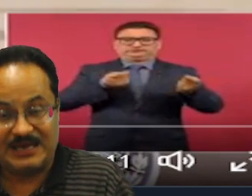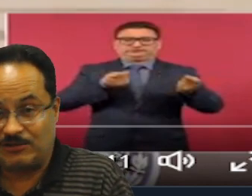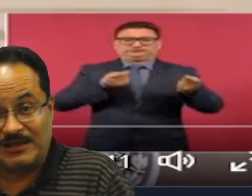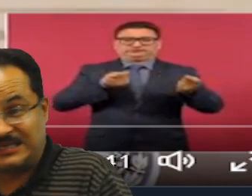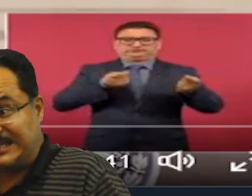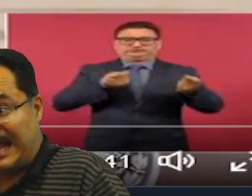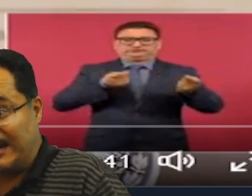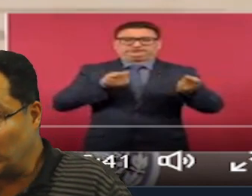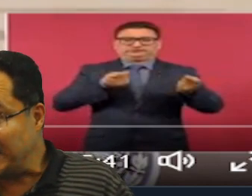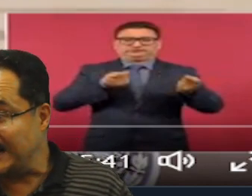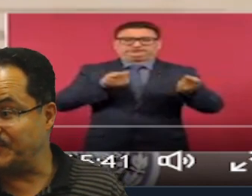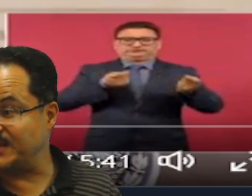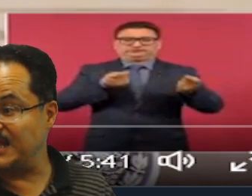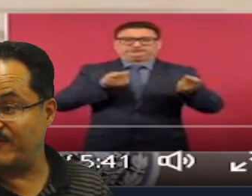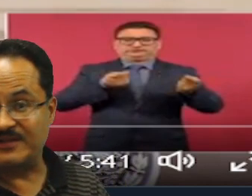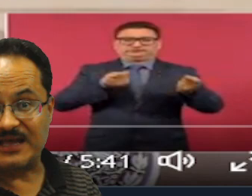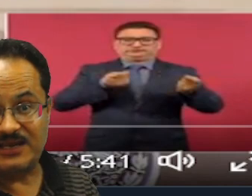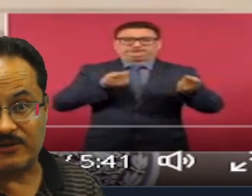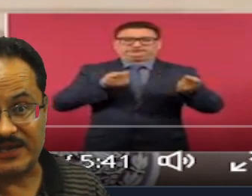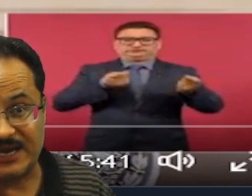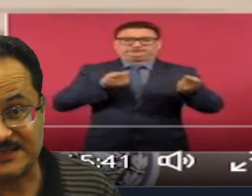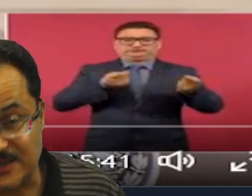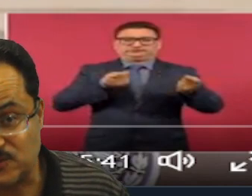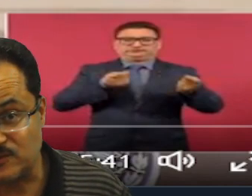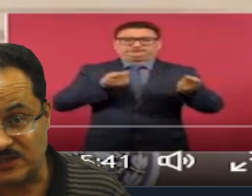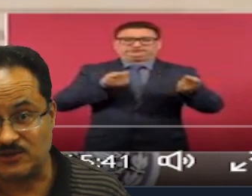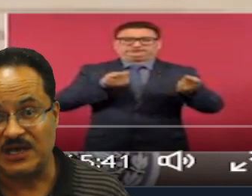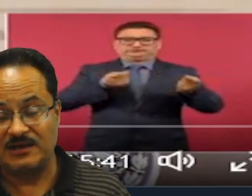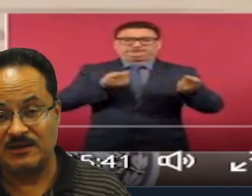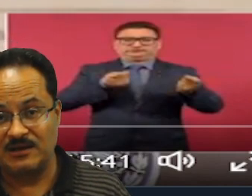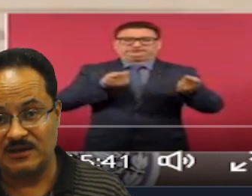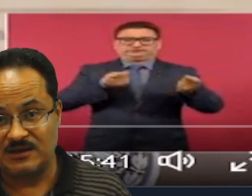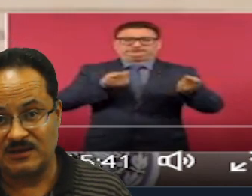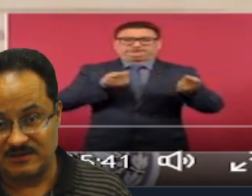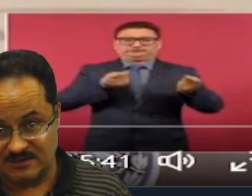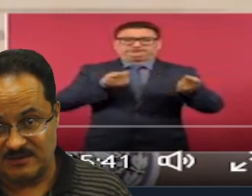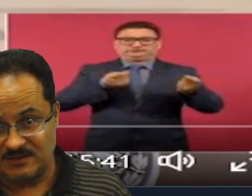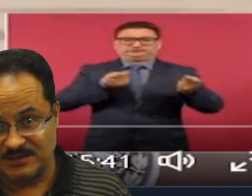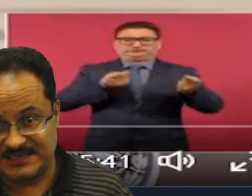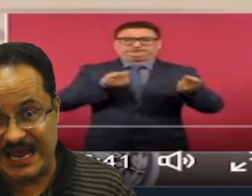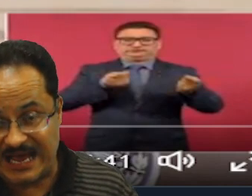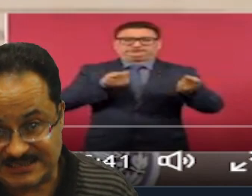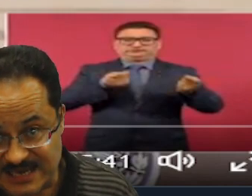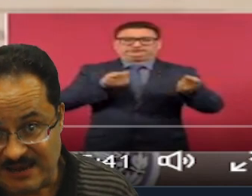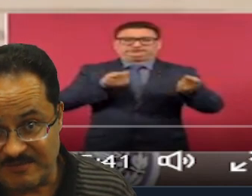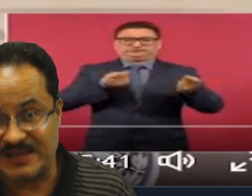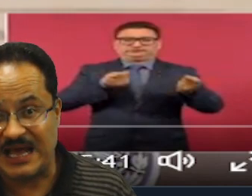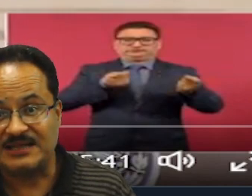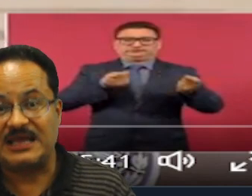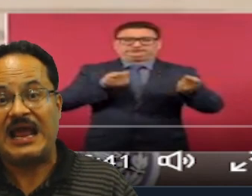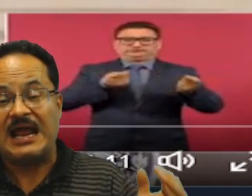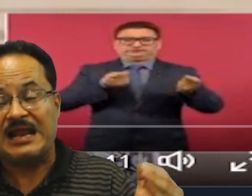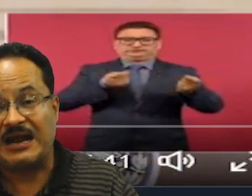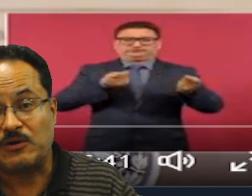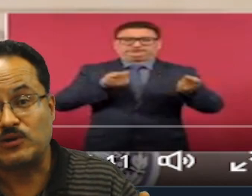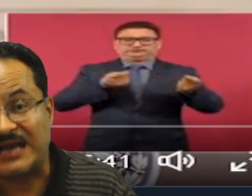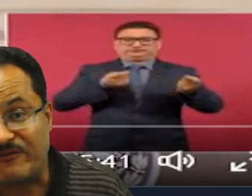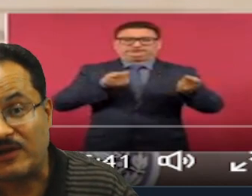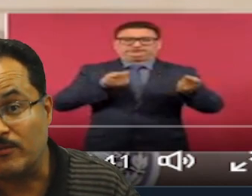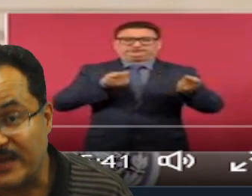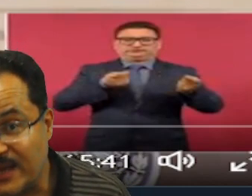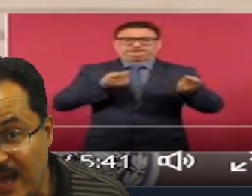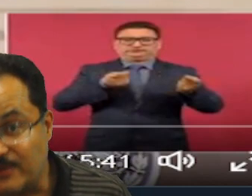y que todas esas enorme cantidad de fentanilo que llega a Estados Unidos se hace mediante el